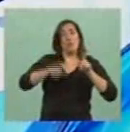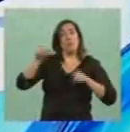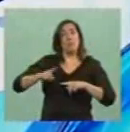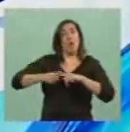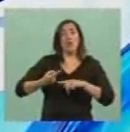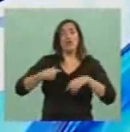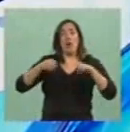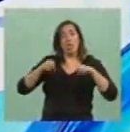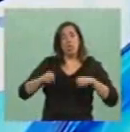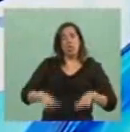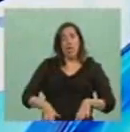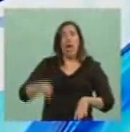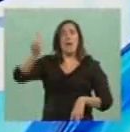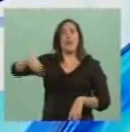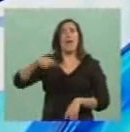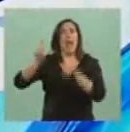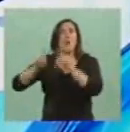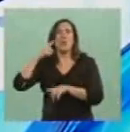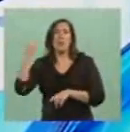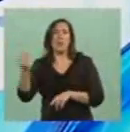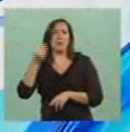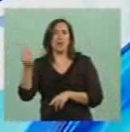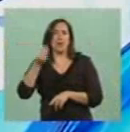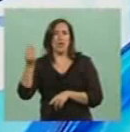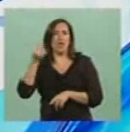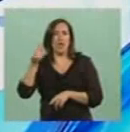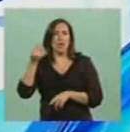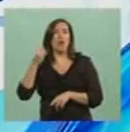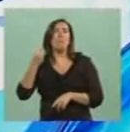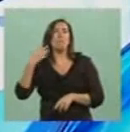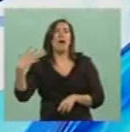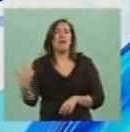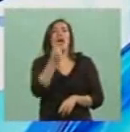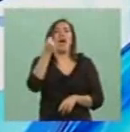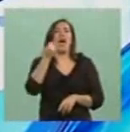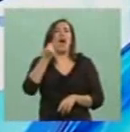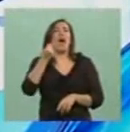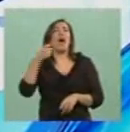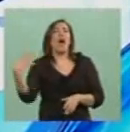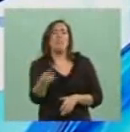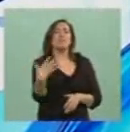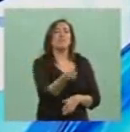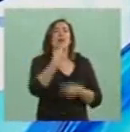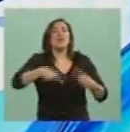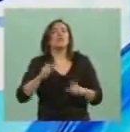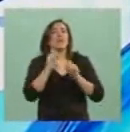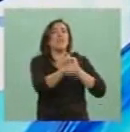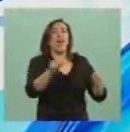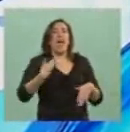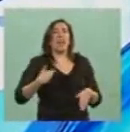tomar, es cuando aparecen los vivos de siempre apoderándose de lo que es de todos los argentinos. Por